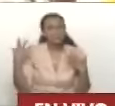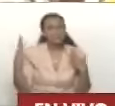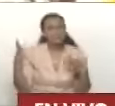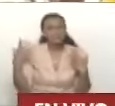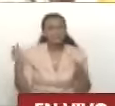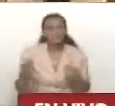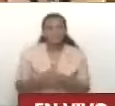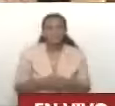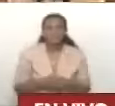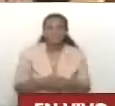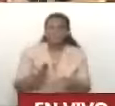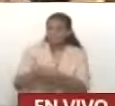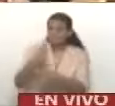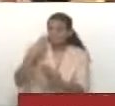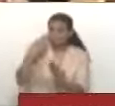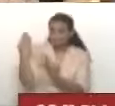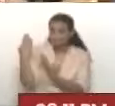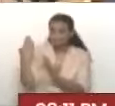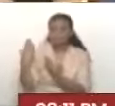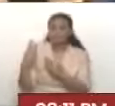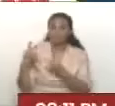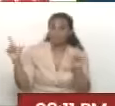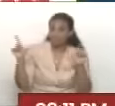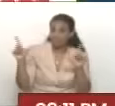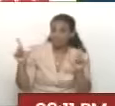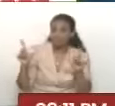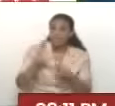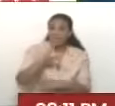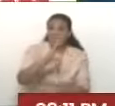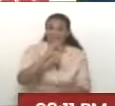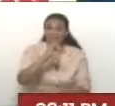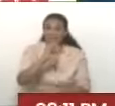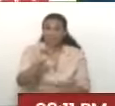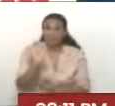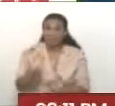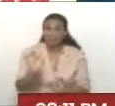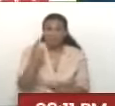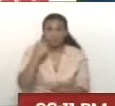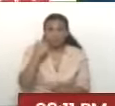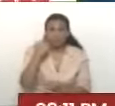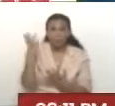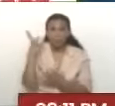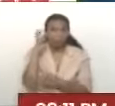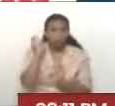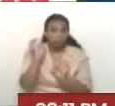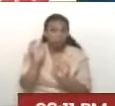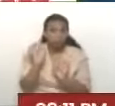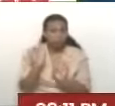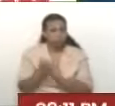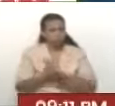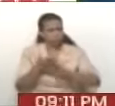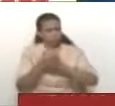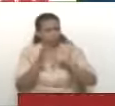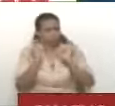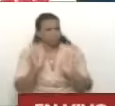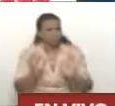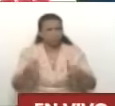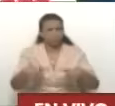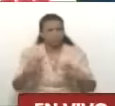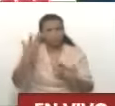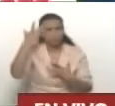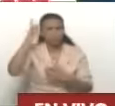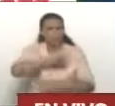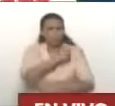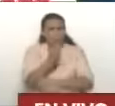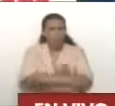Bien, presidente, y veíamos cómo queda ese CDI, presidente, y además escuchábamos algo que de alguna u otra forma materializa ese esfuerzo